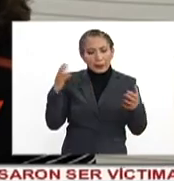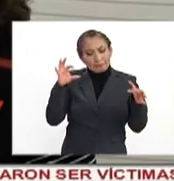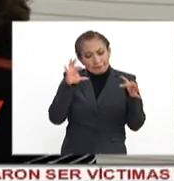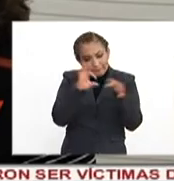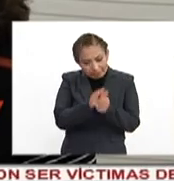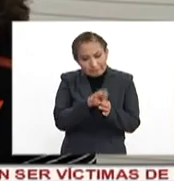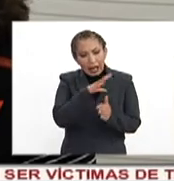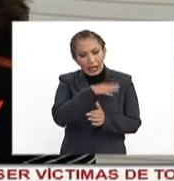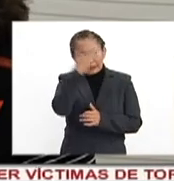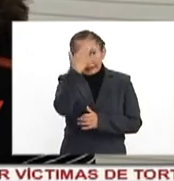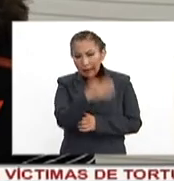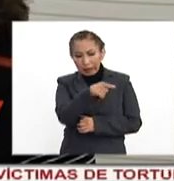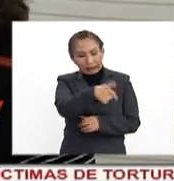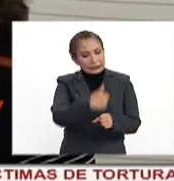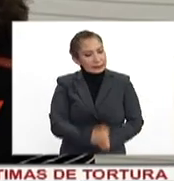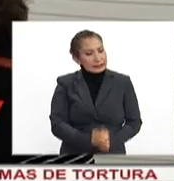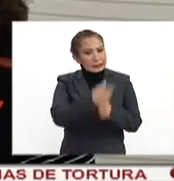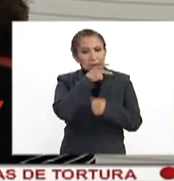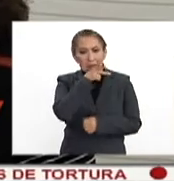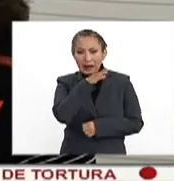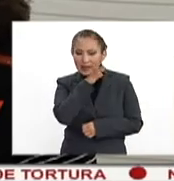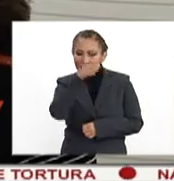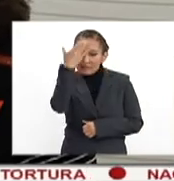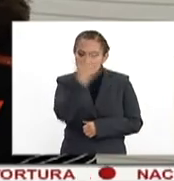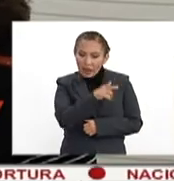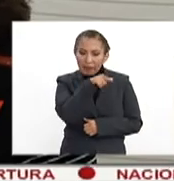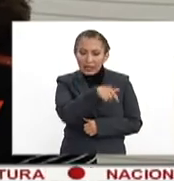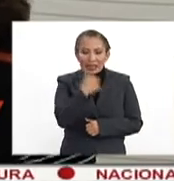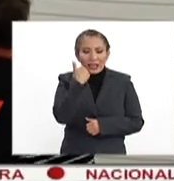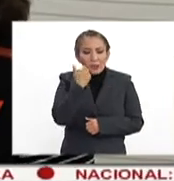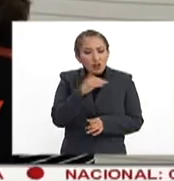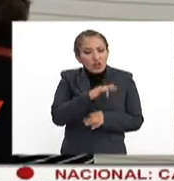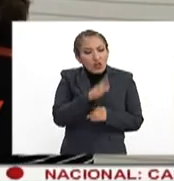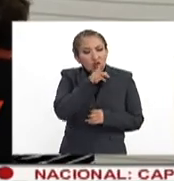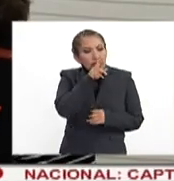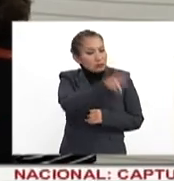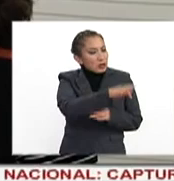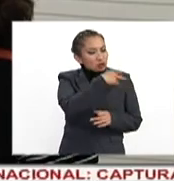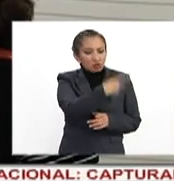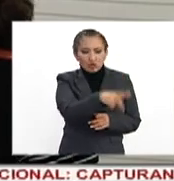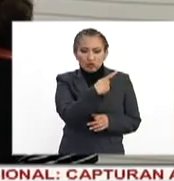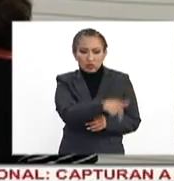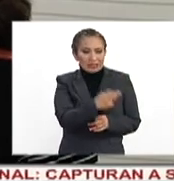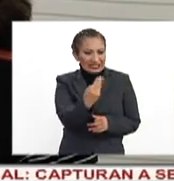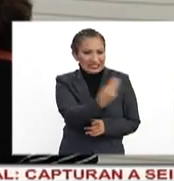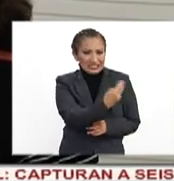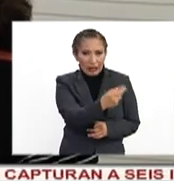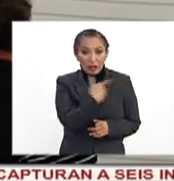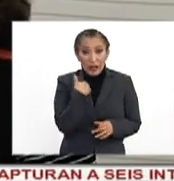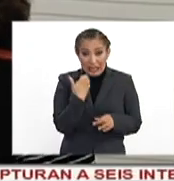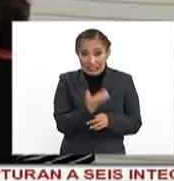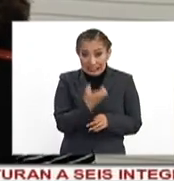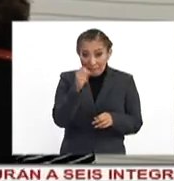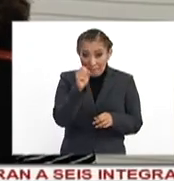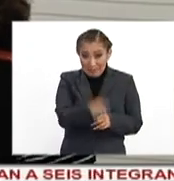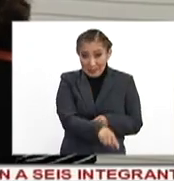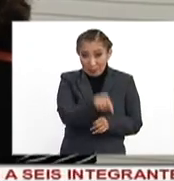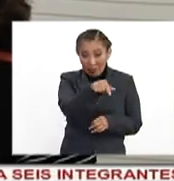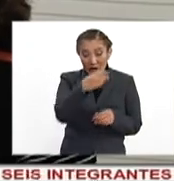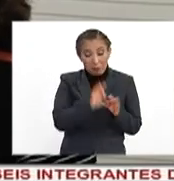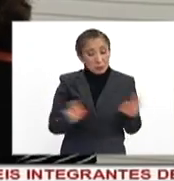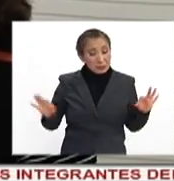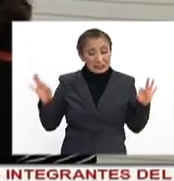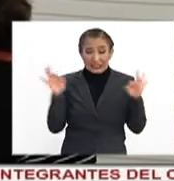y lo sabemos, el dolor de los padres, y queremos darle una respuesta a ellos. En este sentido, sabemos que lo